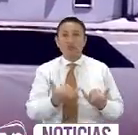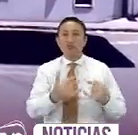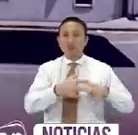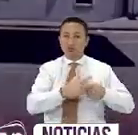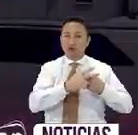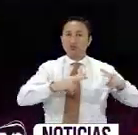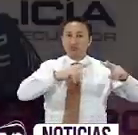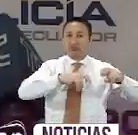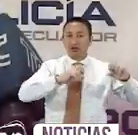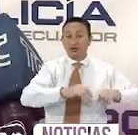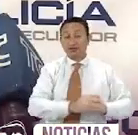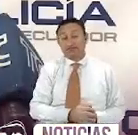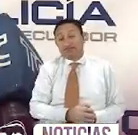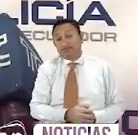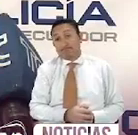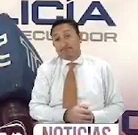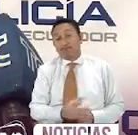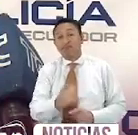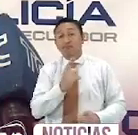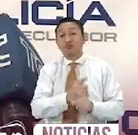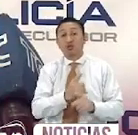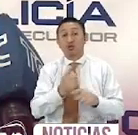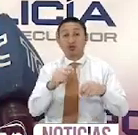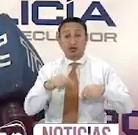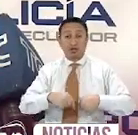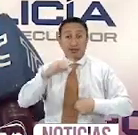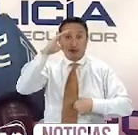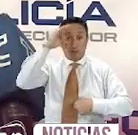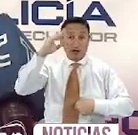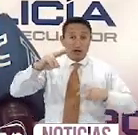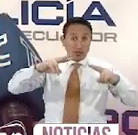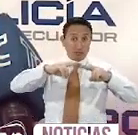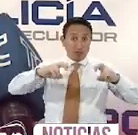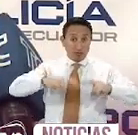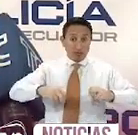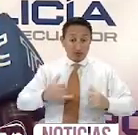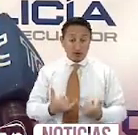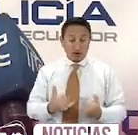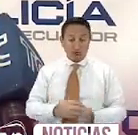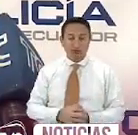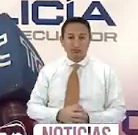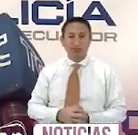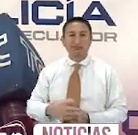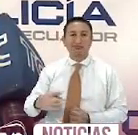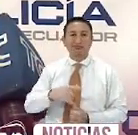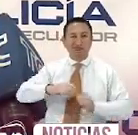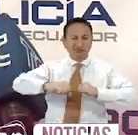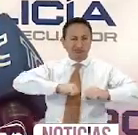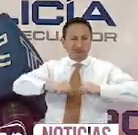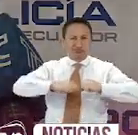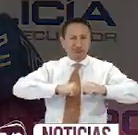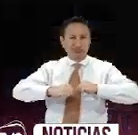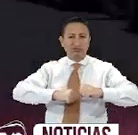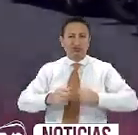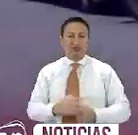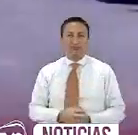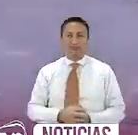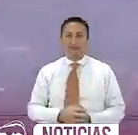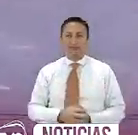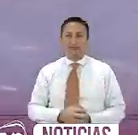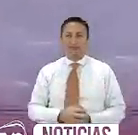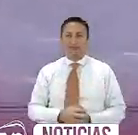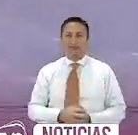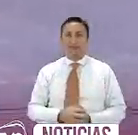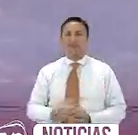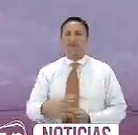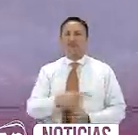en investigación. Y por eso es que nuestras unidades investigativas e inteligencia se encuentran trabajando en estos hechos. El móvil